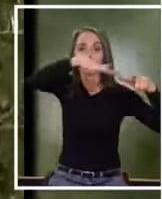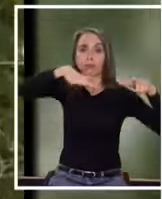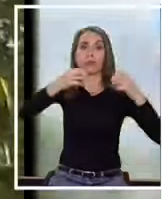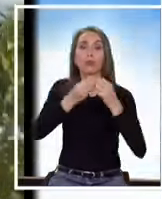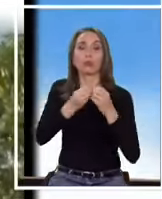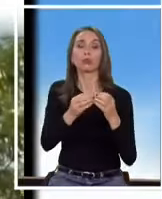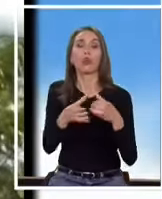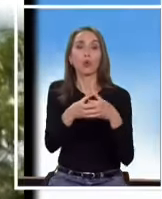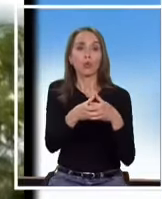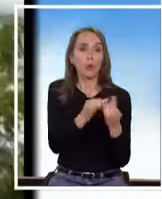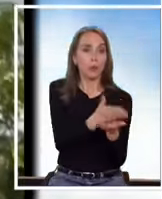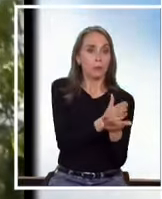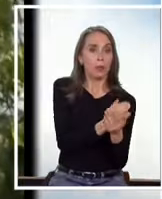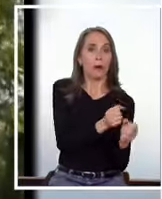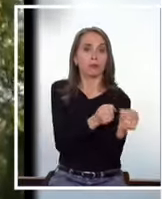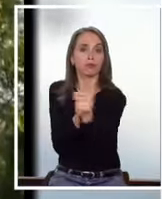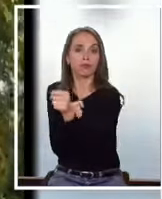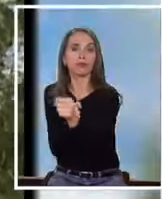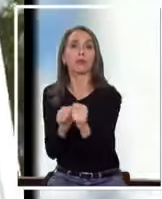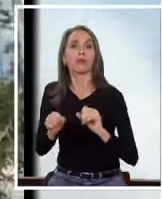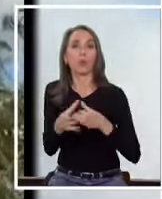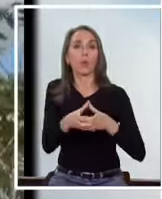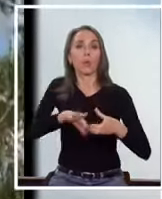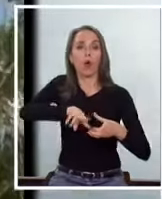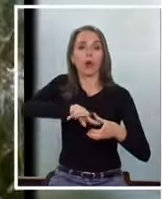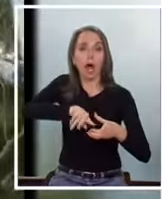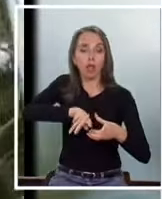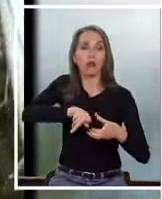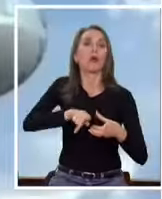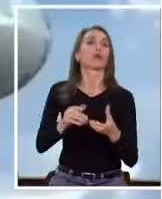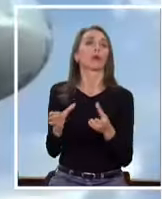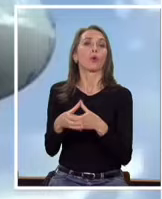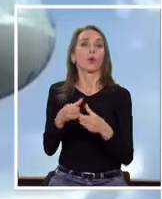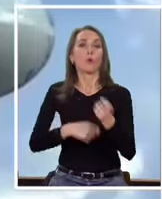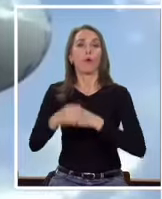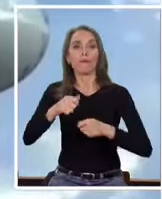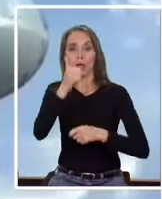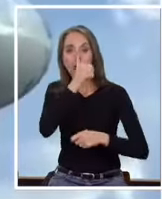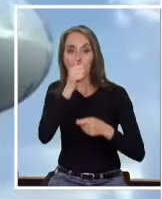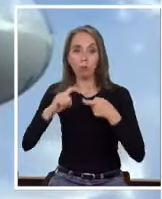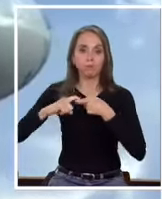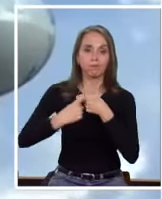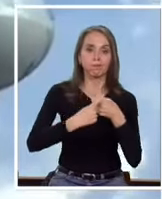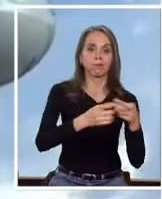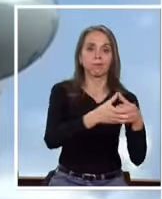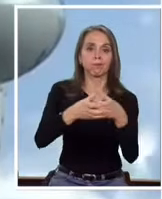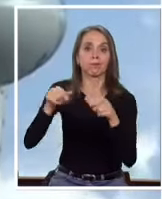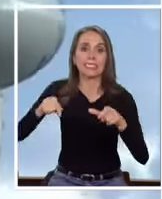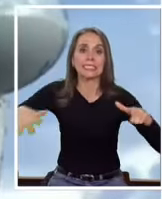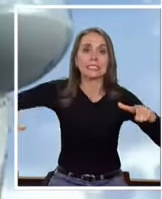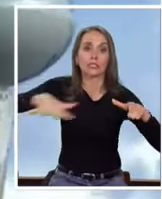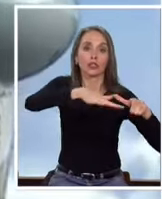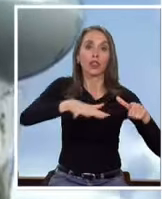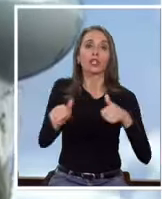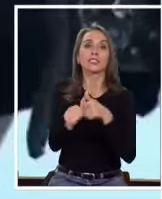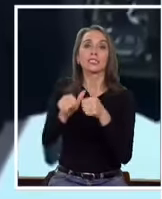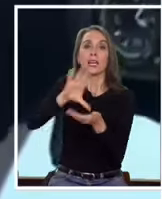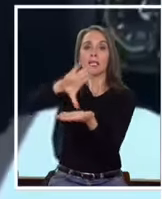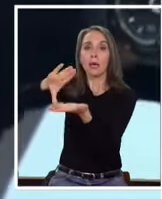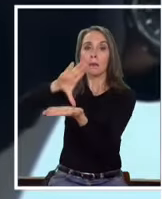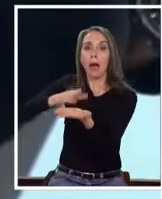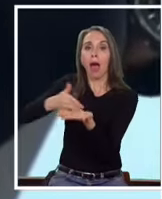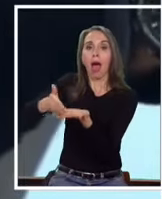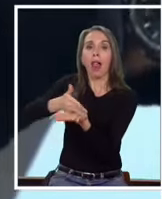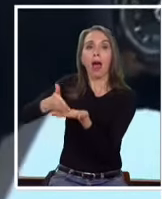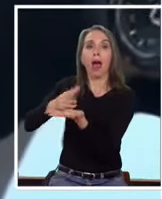grupos armados organizados, bandas delincuenciales, organizaciones de narcotráfico. Y hay que decir, esto es muy cerca de la frontera con